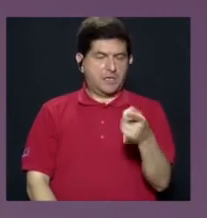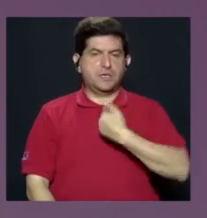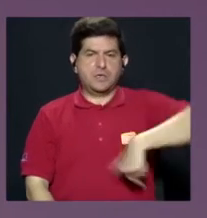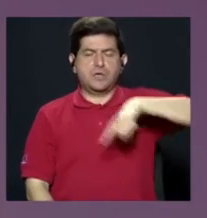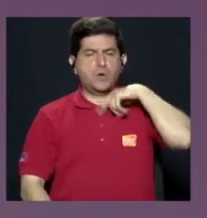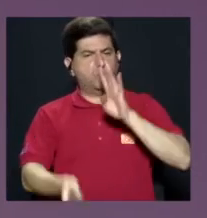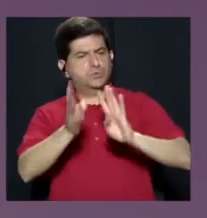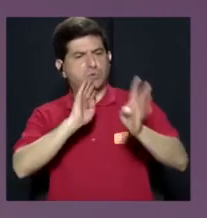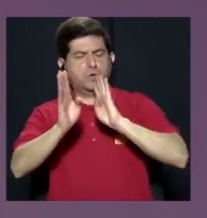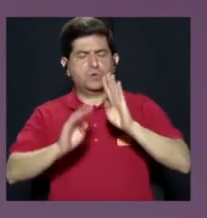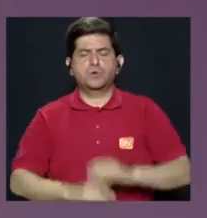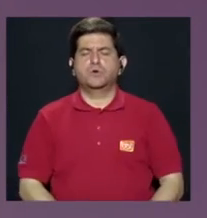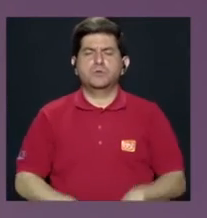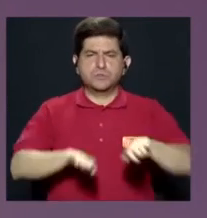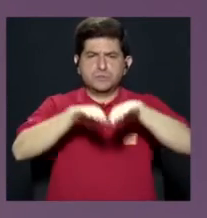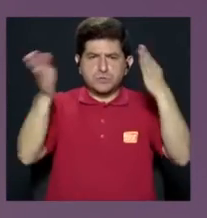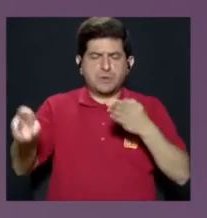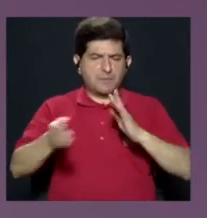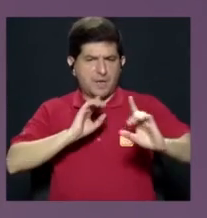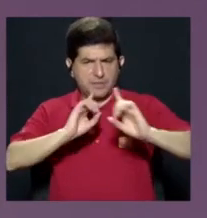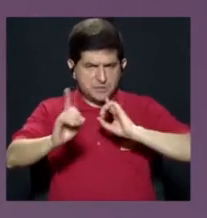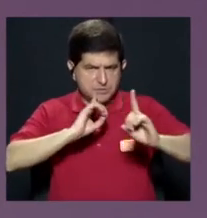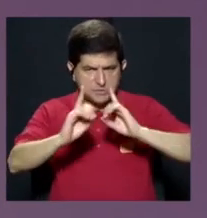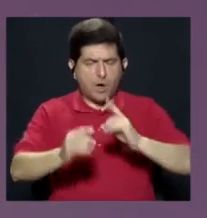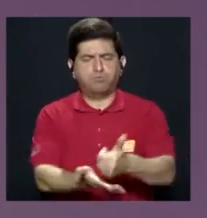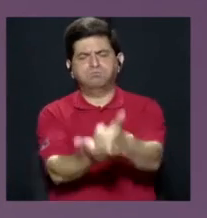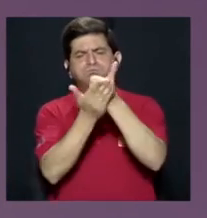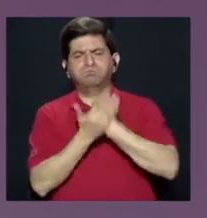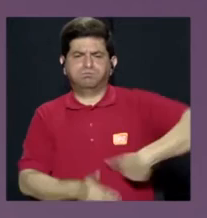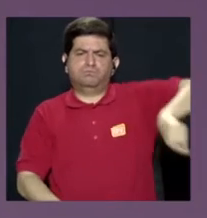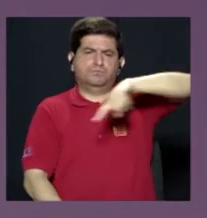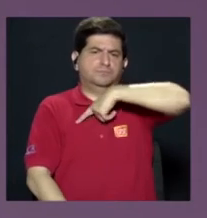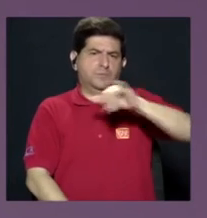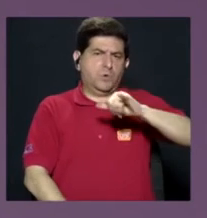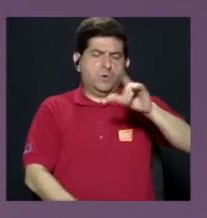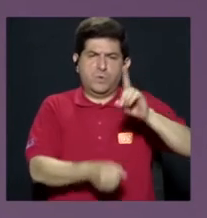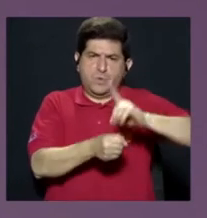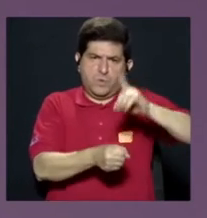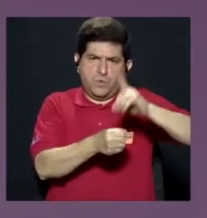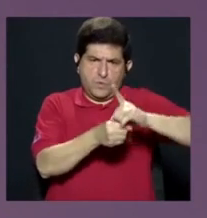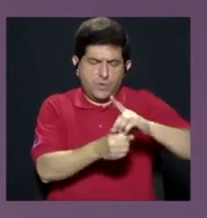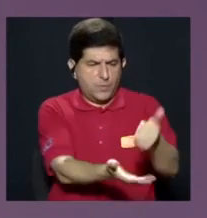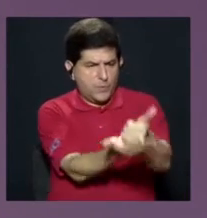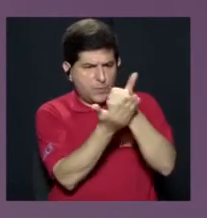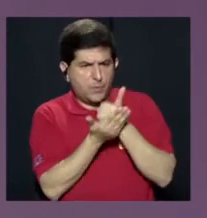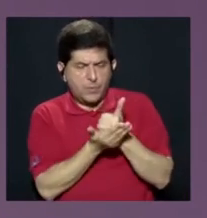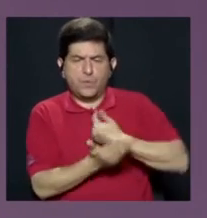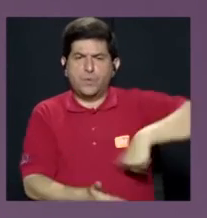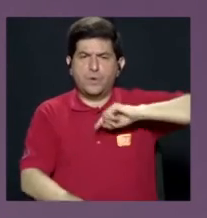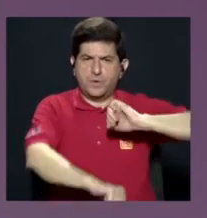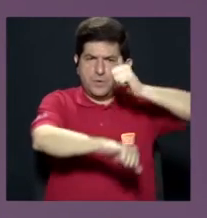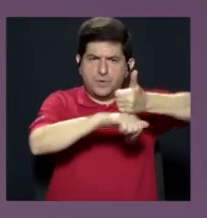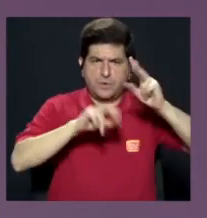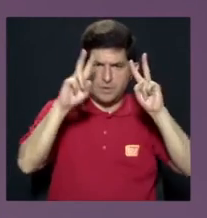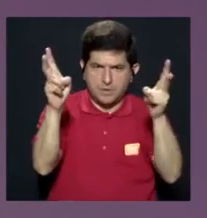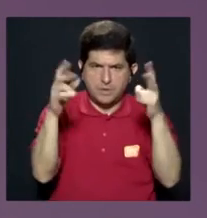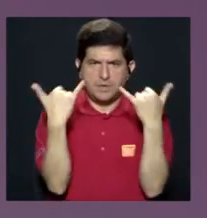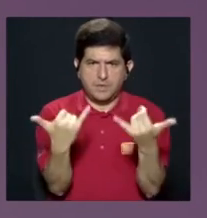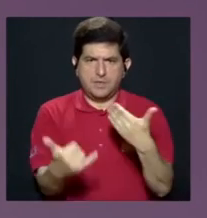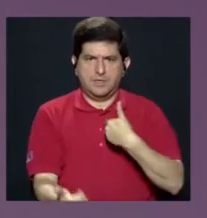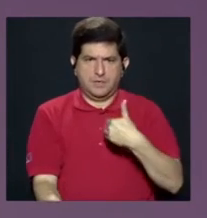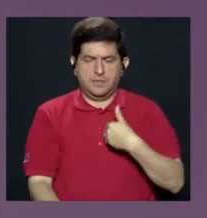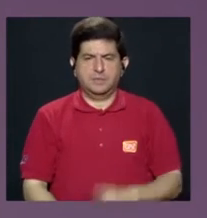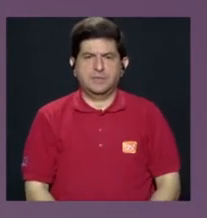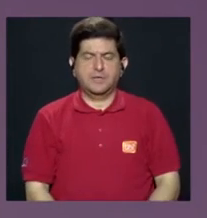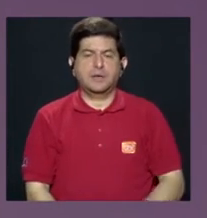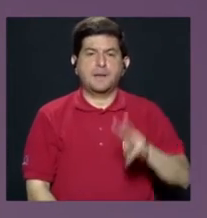hemos entablado mesas de diálogo que nos han ayudado muchísimo. De igual manera, los diputados que nos han ayudado a entablar el tema, ya tenemos por medio